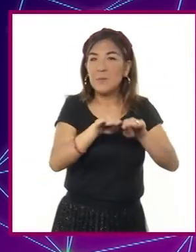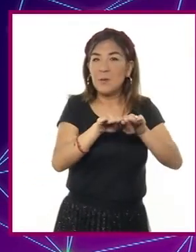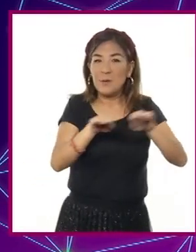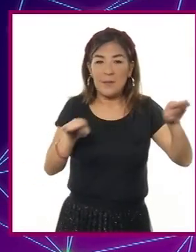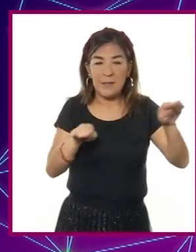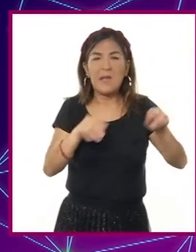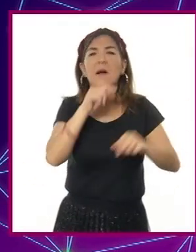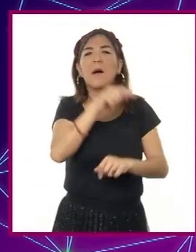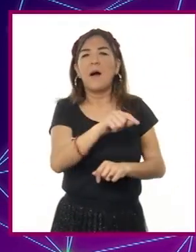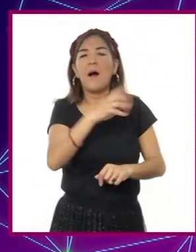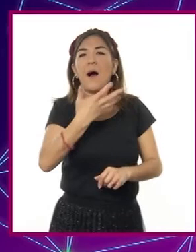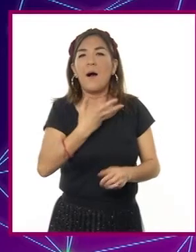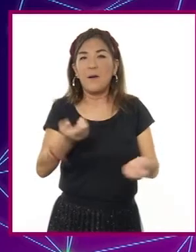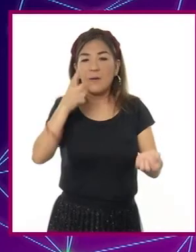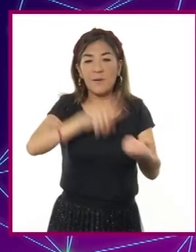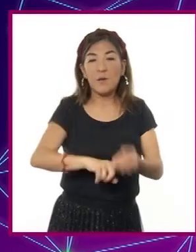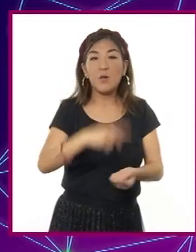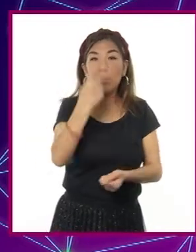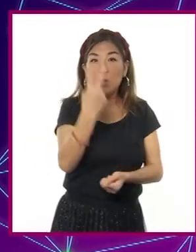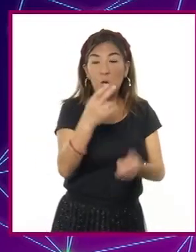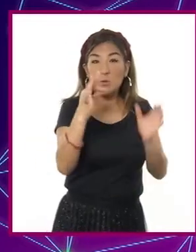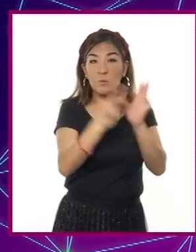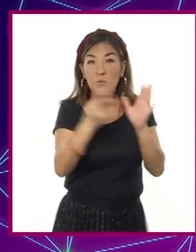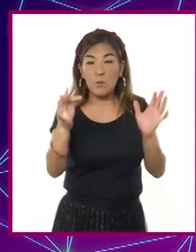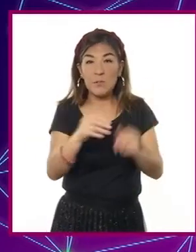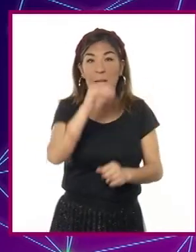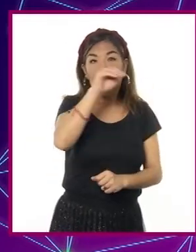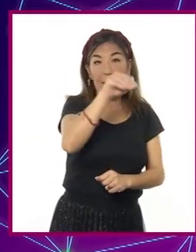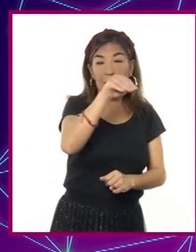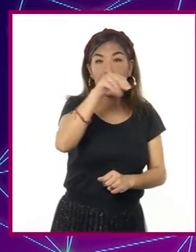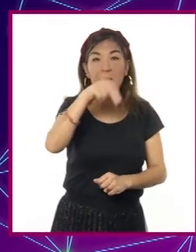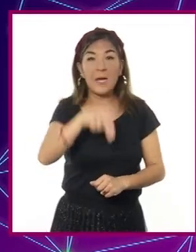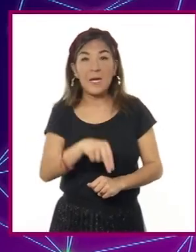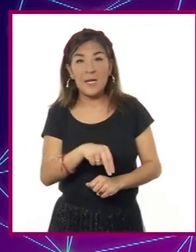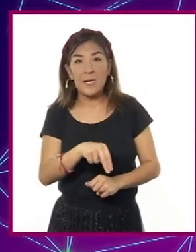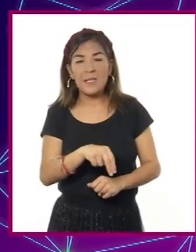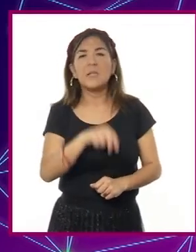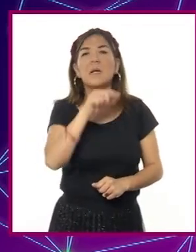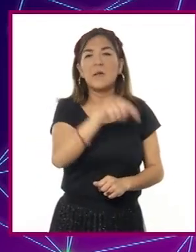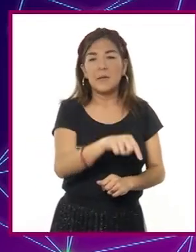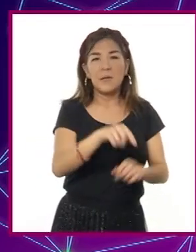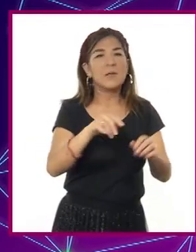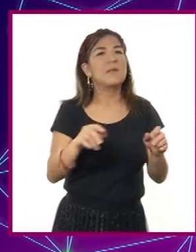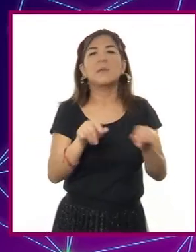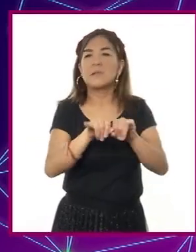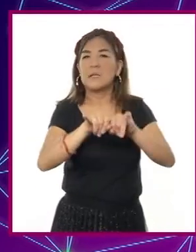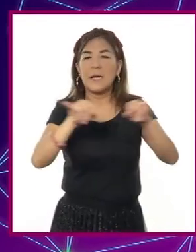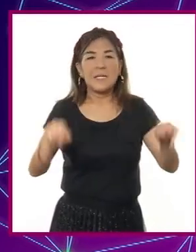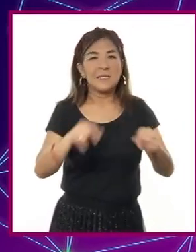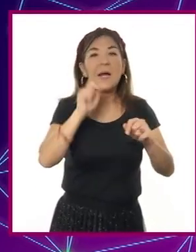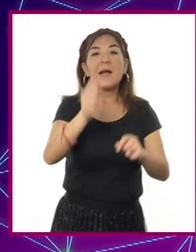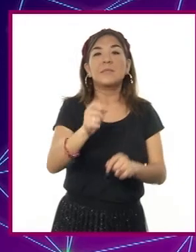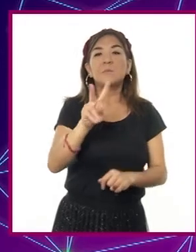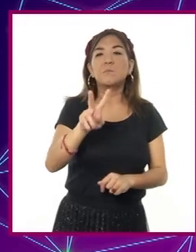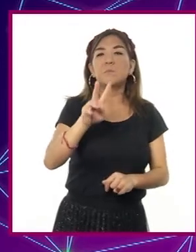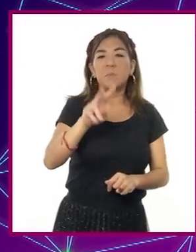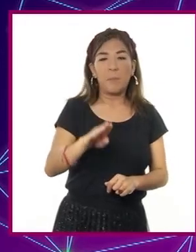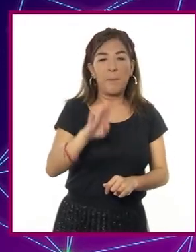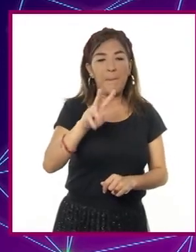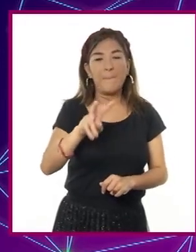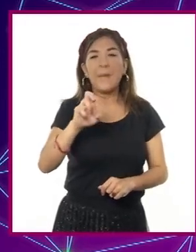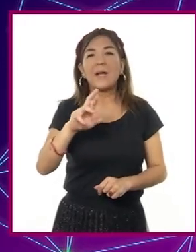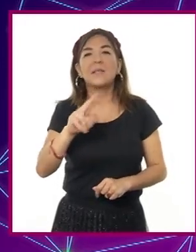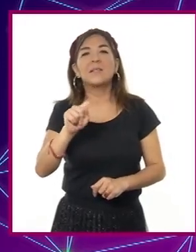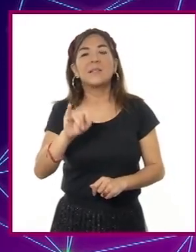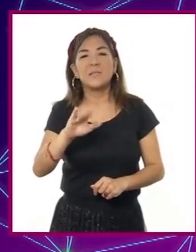se tienen localizados dos puntos M y N que son equidistantes al vértice.